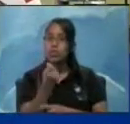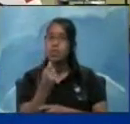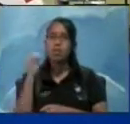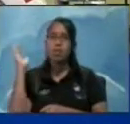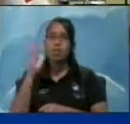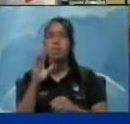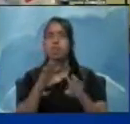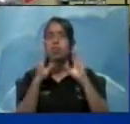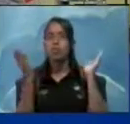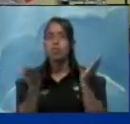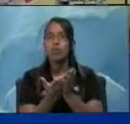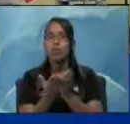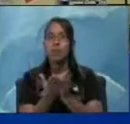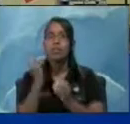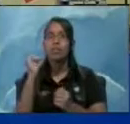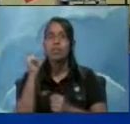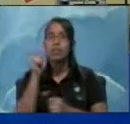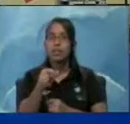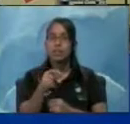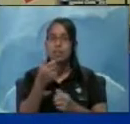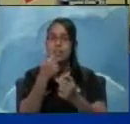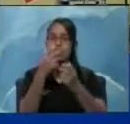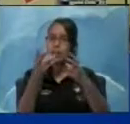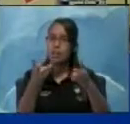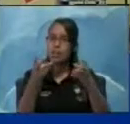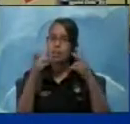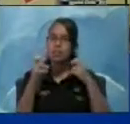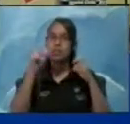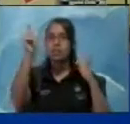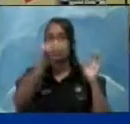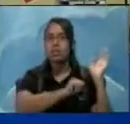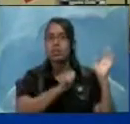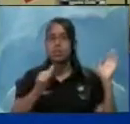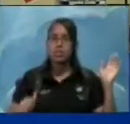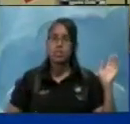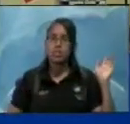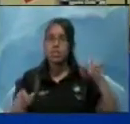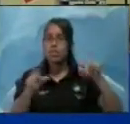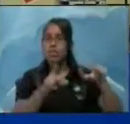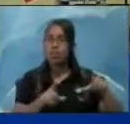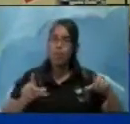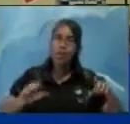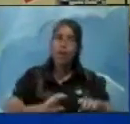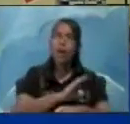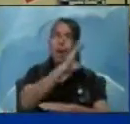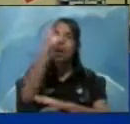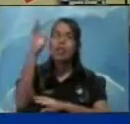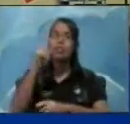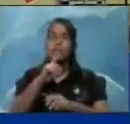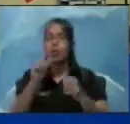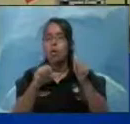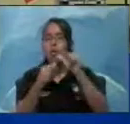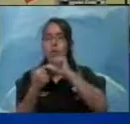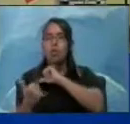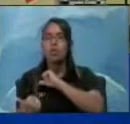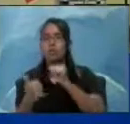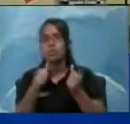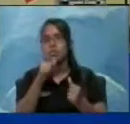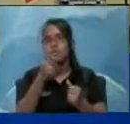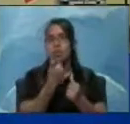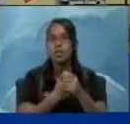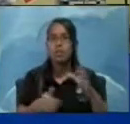mundano y allí recibió al señor y en el aposento alto lo bautizó el